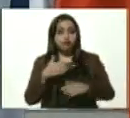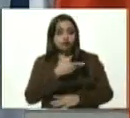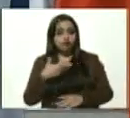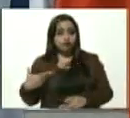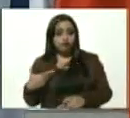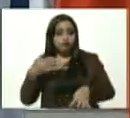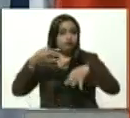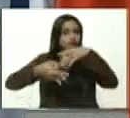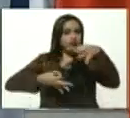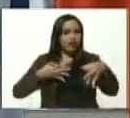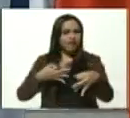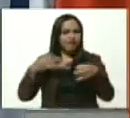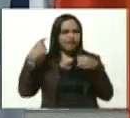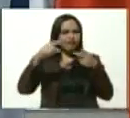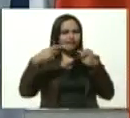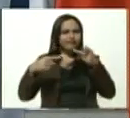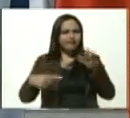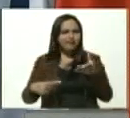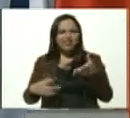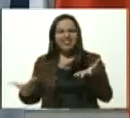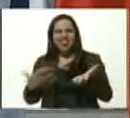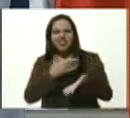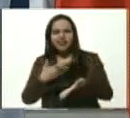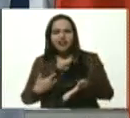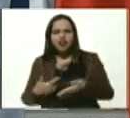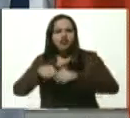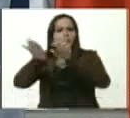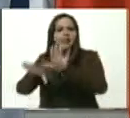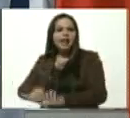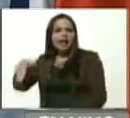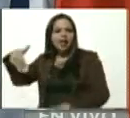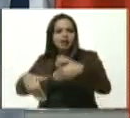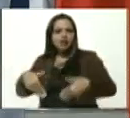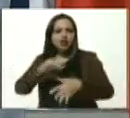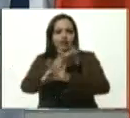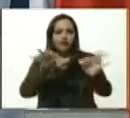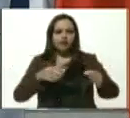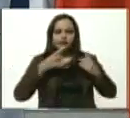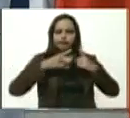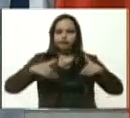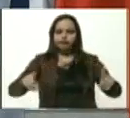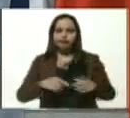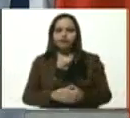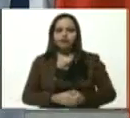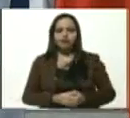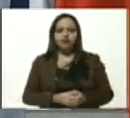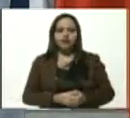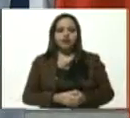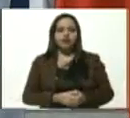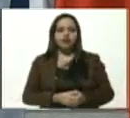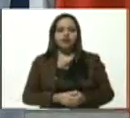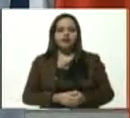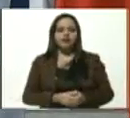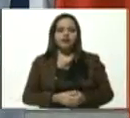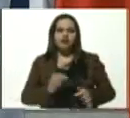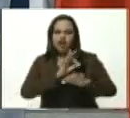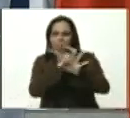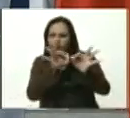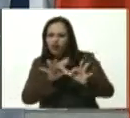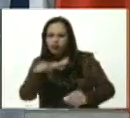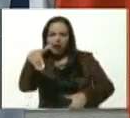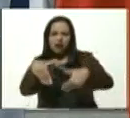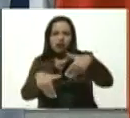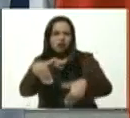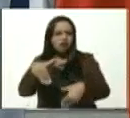¿qué? Paralizar el evento electoral, paralizar la vía electoral o la vía del sufragio como un